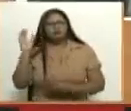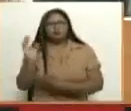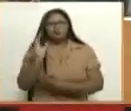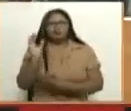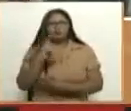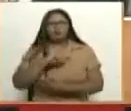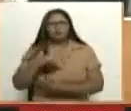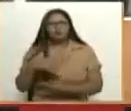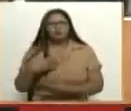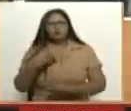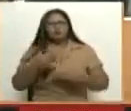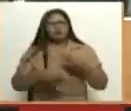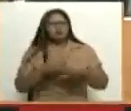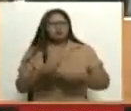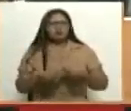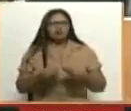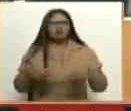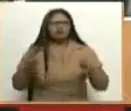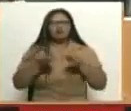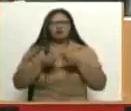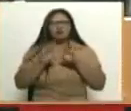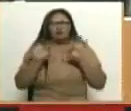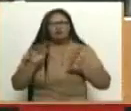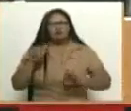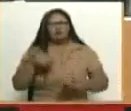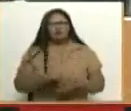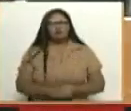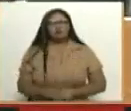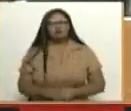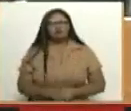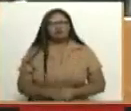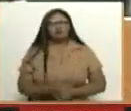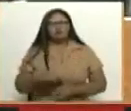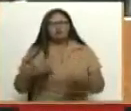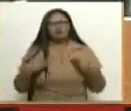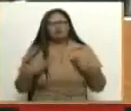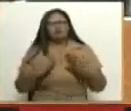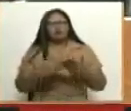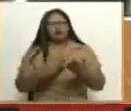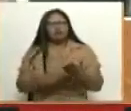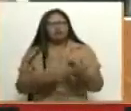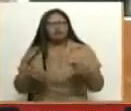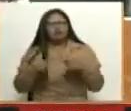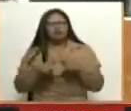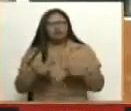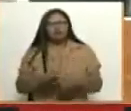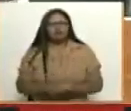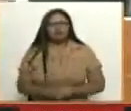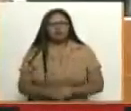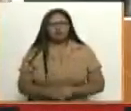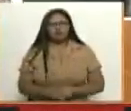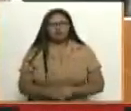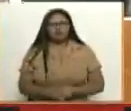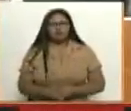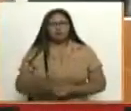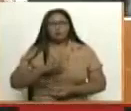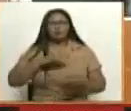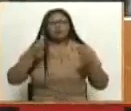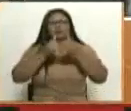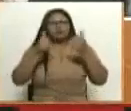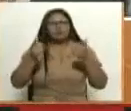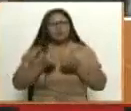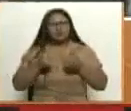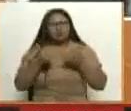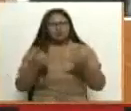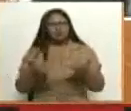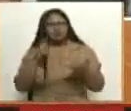podemos hacer. Fíjate tú que en una de las grabaciones que vimos antes, se habló de una empresa naviera. Sí. Ese sistema de las empresas navieras,